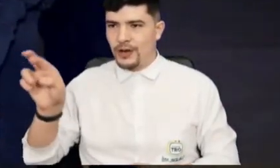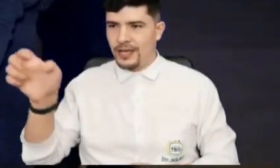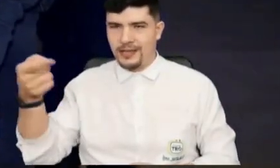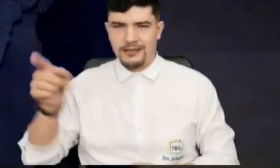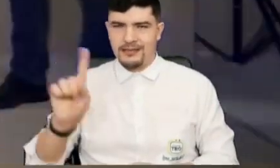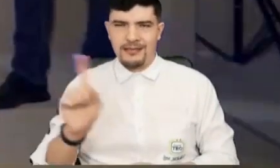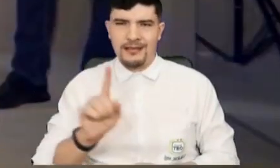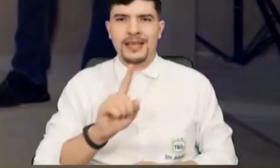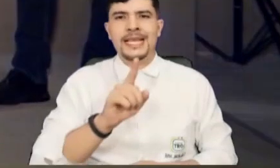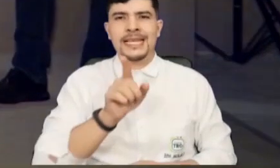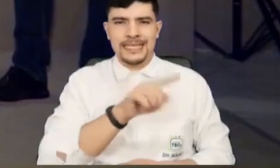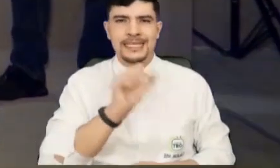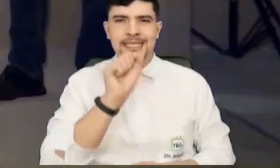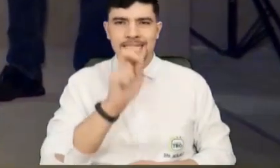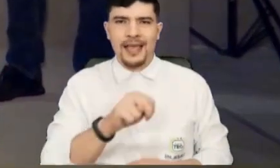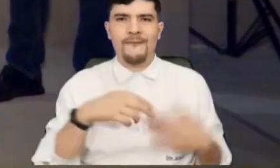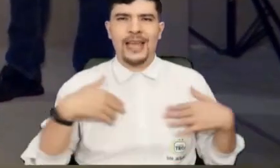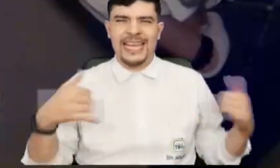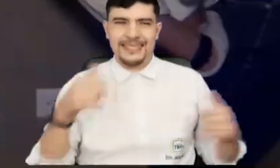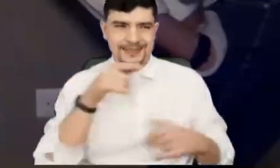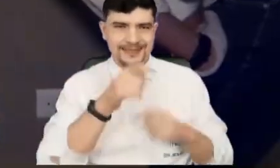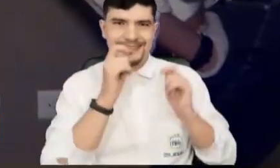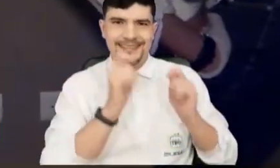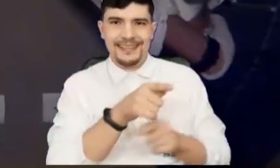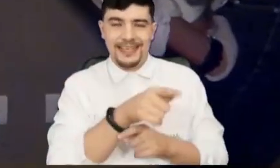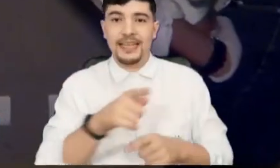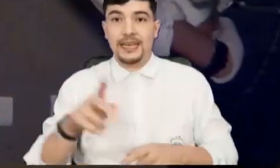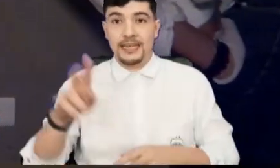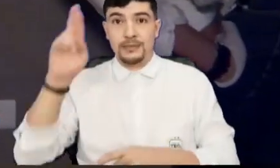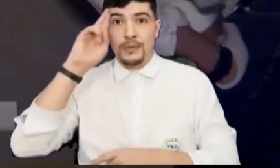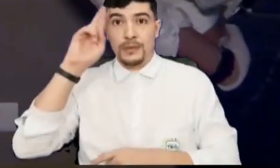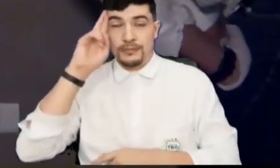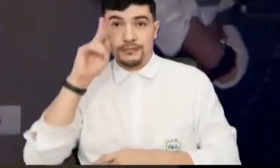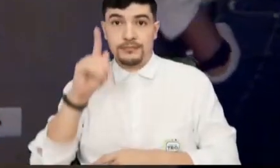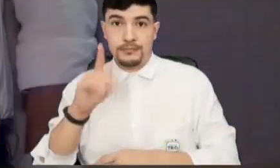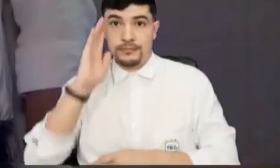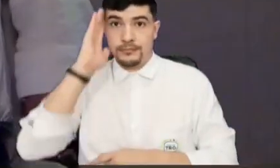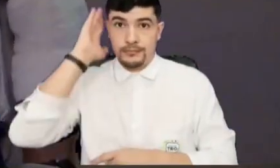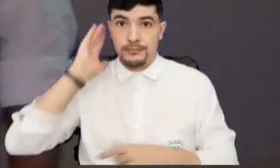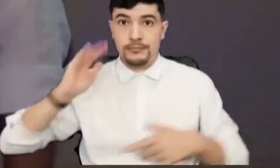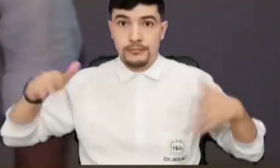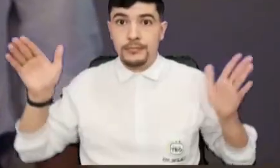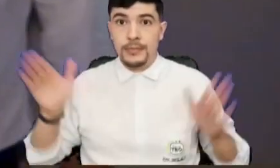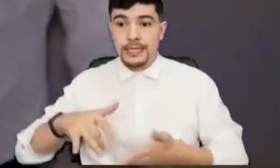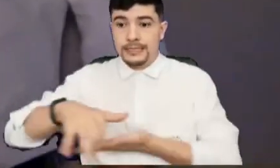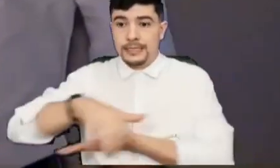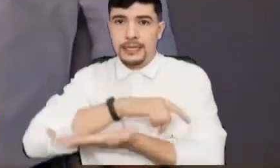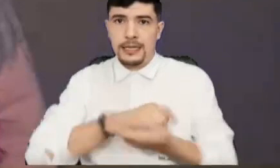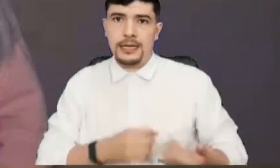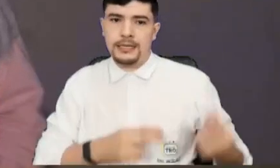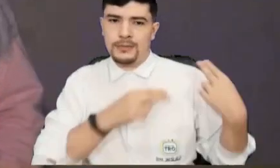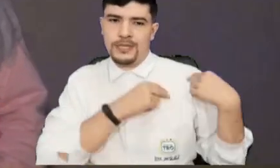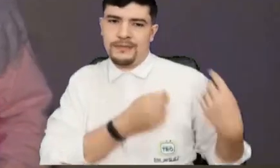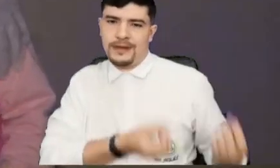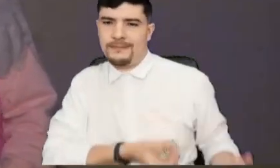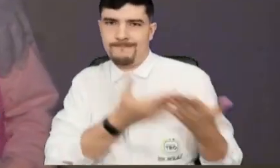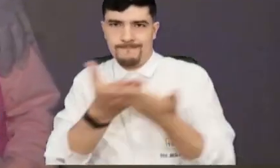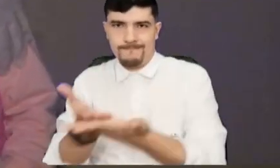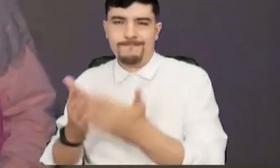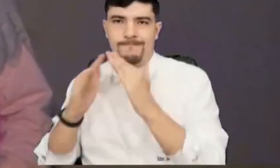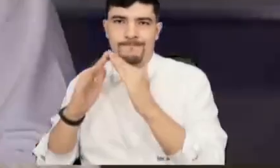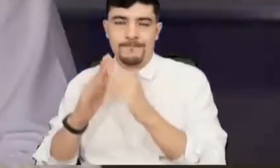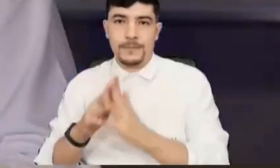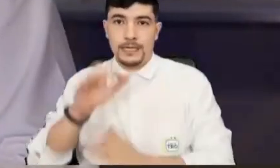habitabilidad y el responsable de la entrega de cada una de las nuevas propietarias fue el gobernador de los santandereanos, Mauricio Aguilar. Sin duda